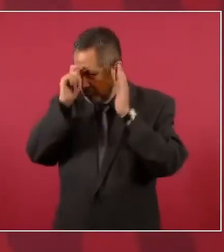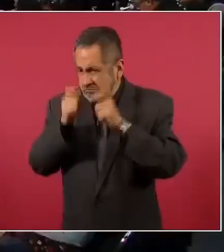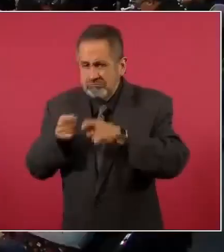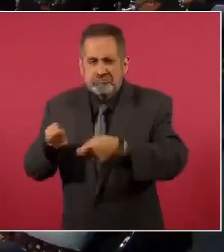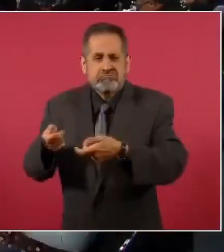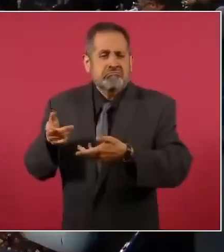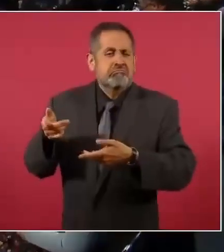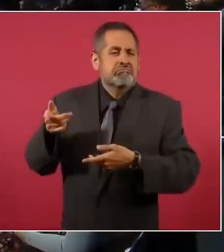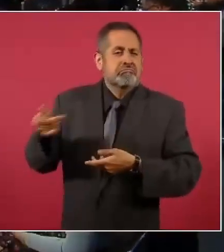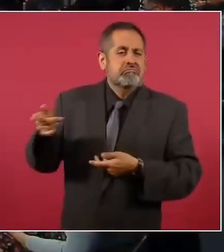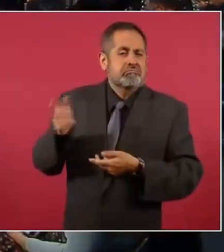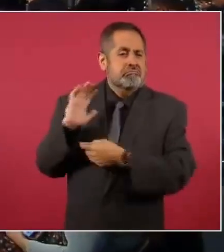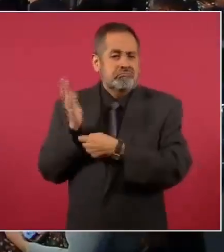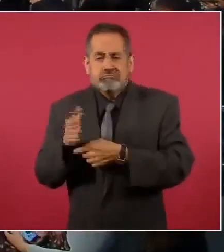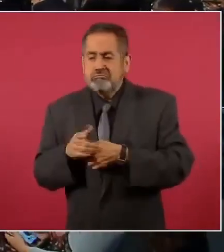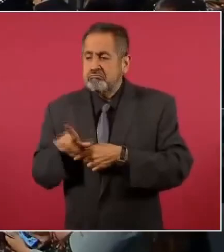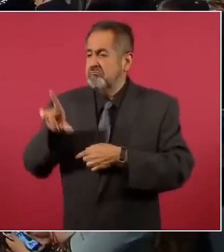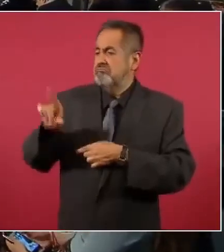meseros.